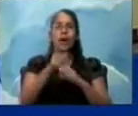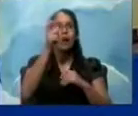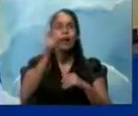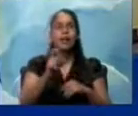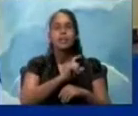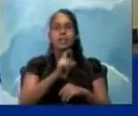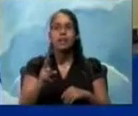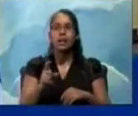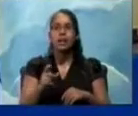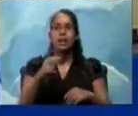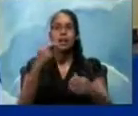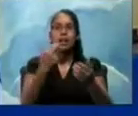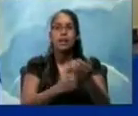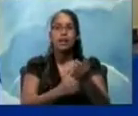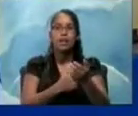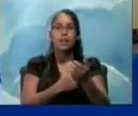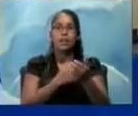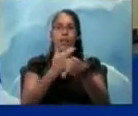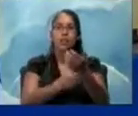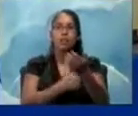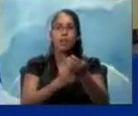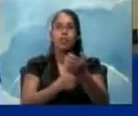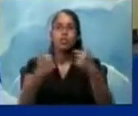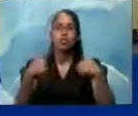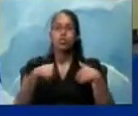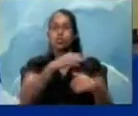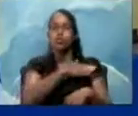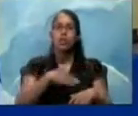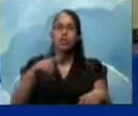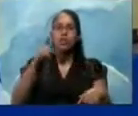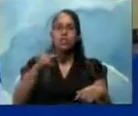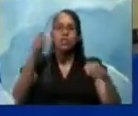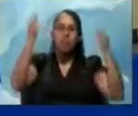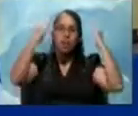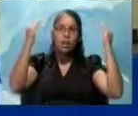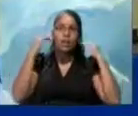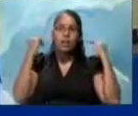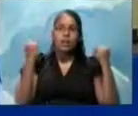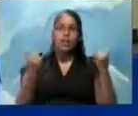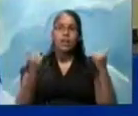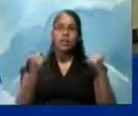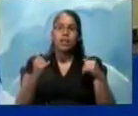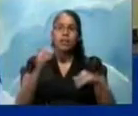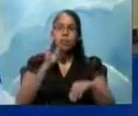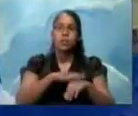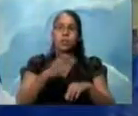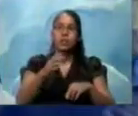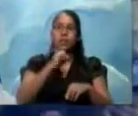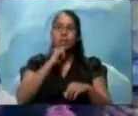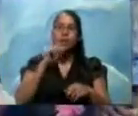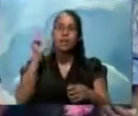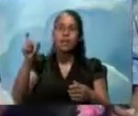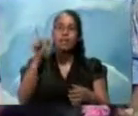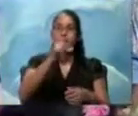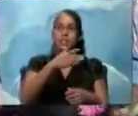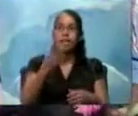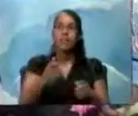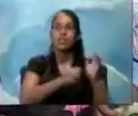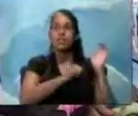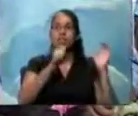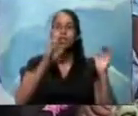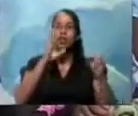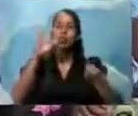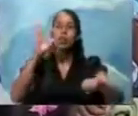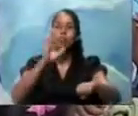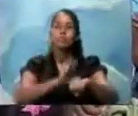castigar? Hermano, yo quiero que usted le meta cabeza al asunto. Porque era necesario que se